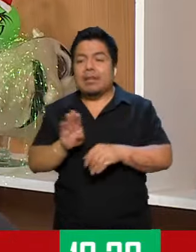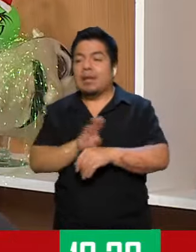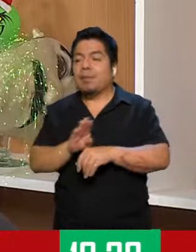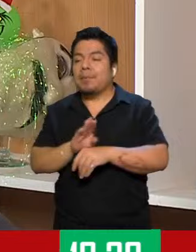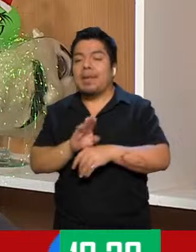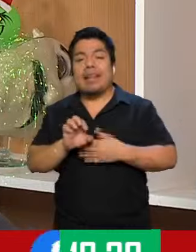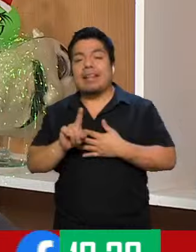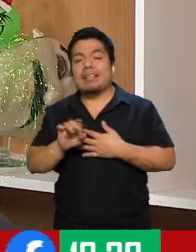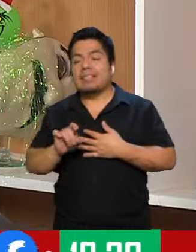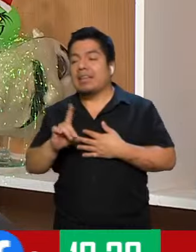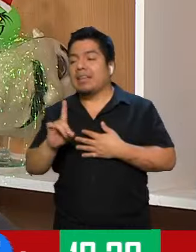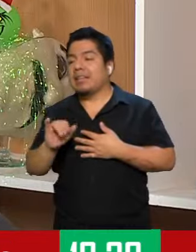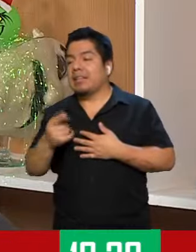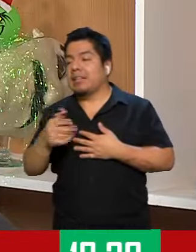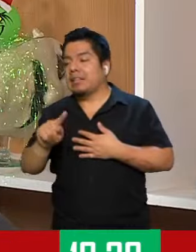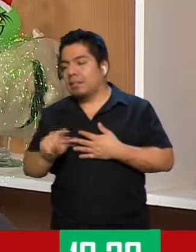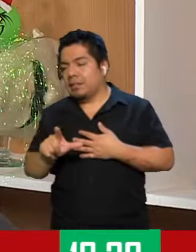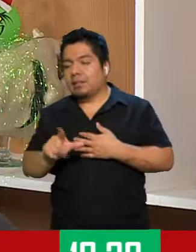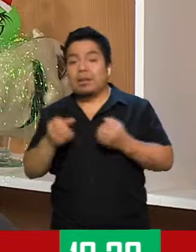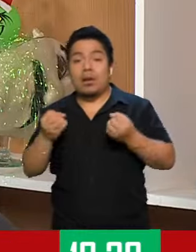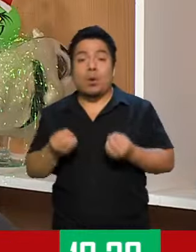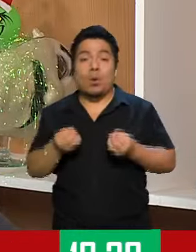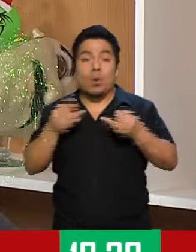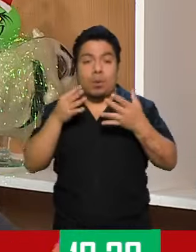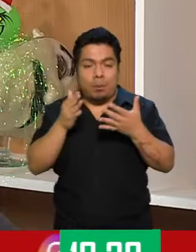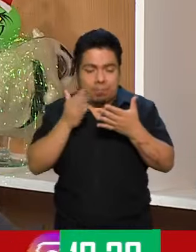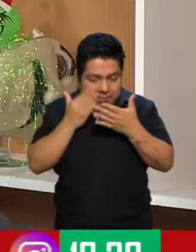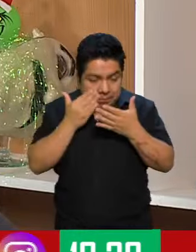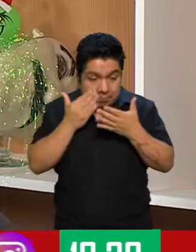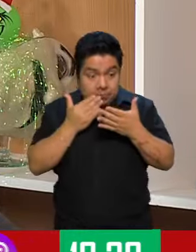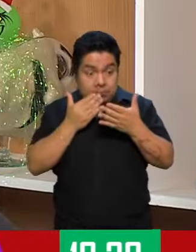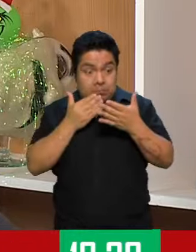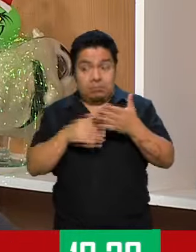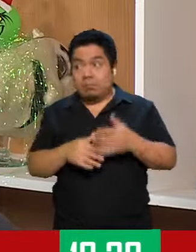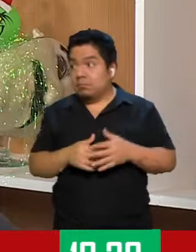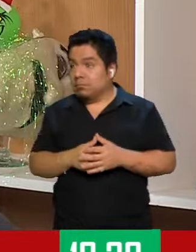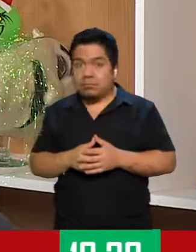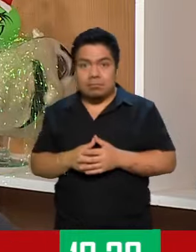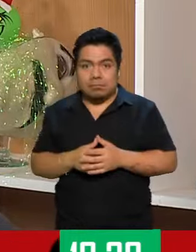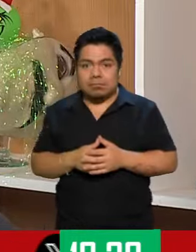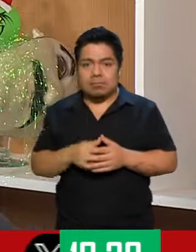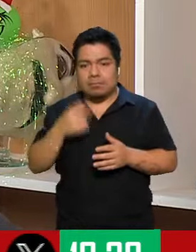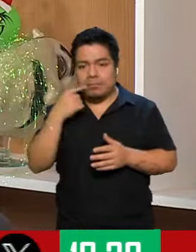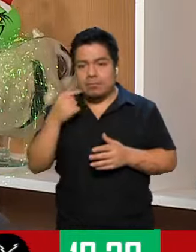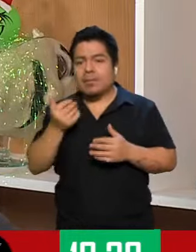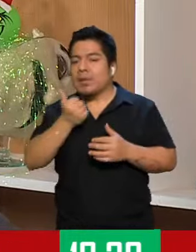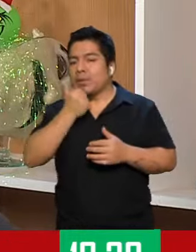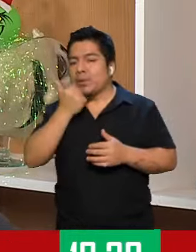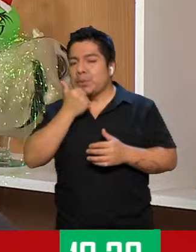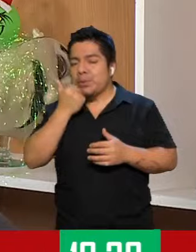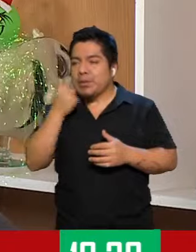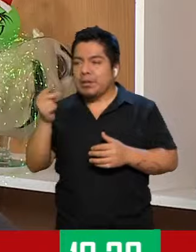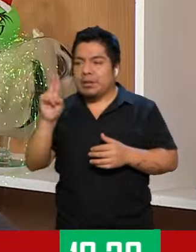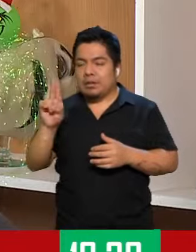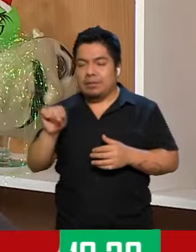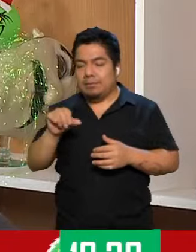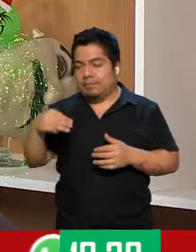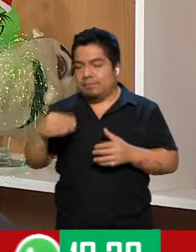digital y vean cuánto tiempo pasan diariamente en pantalla, se van a sorprender. El otro día me tocó un alumno, doy clase en la UNAM,